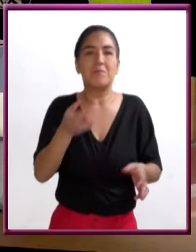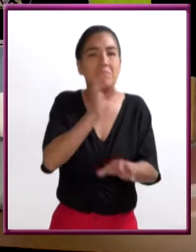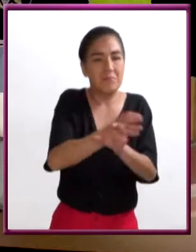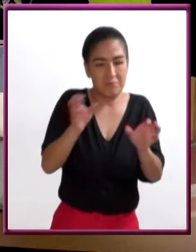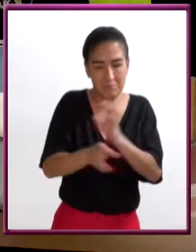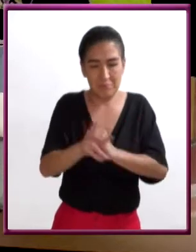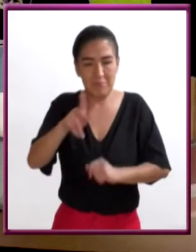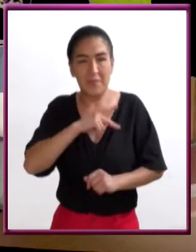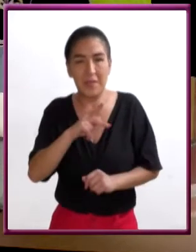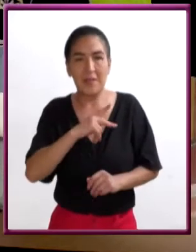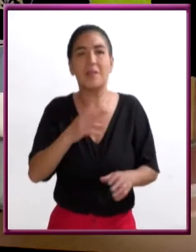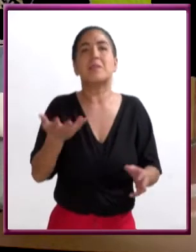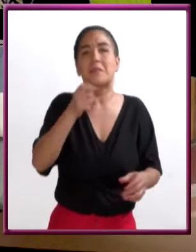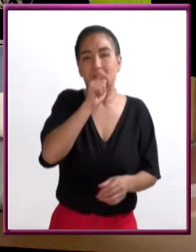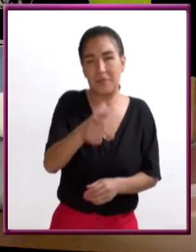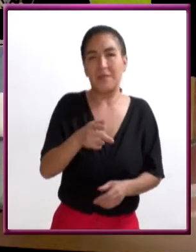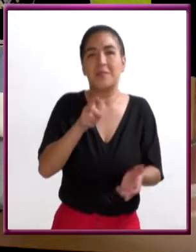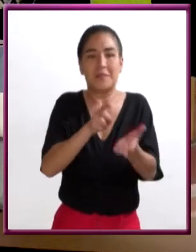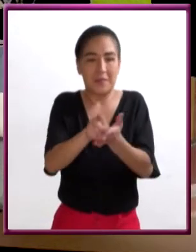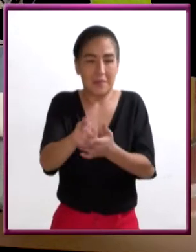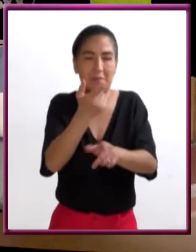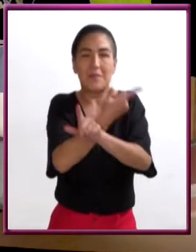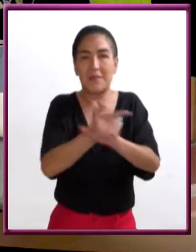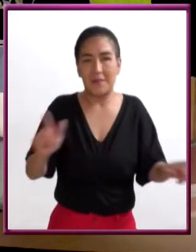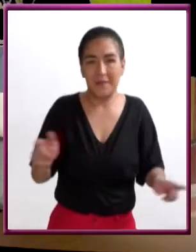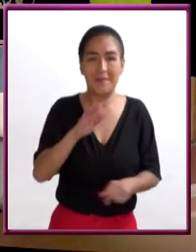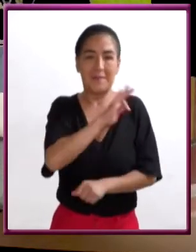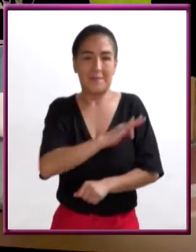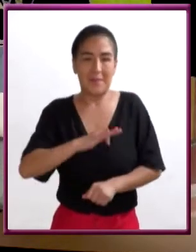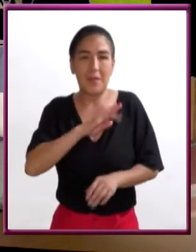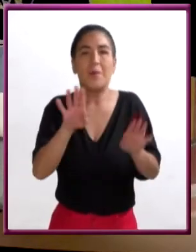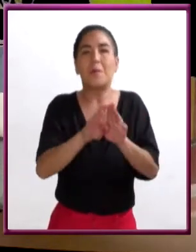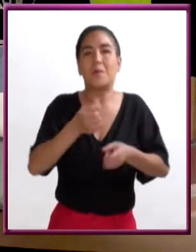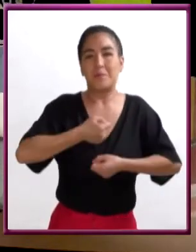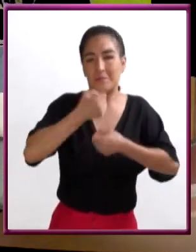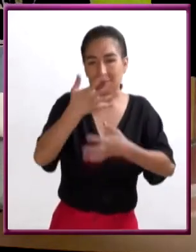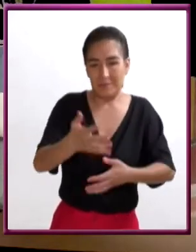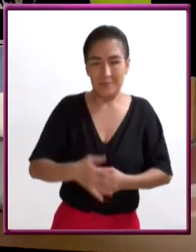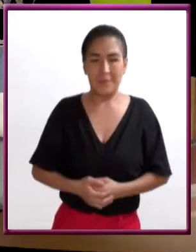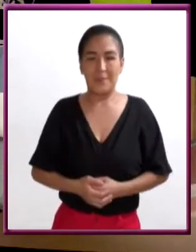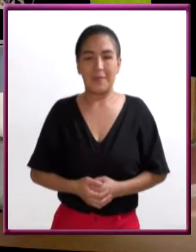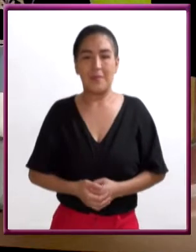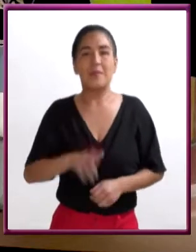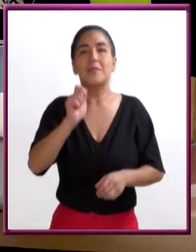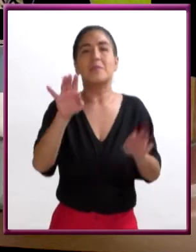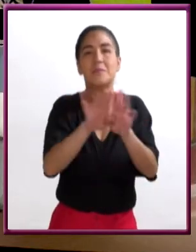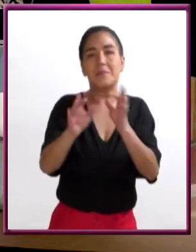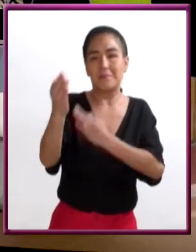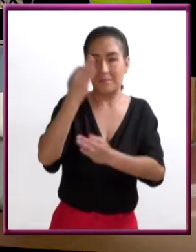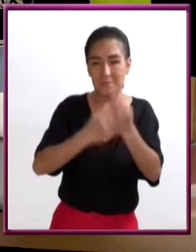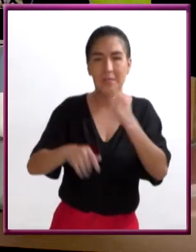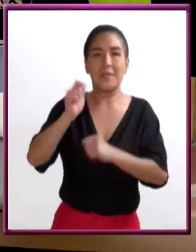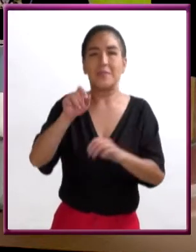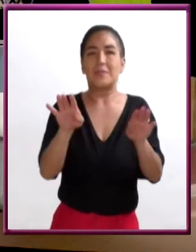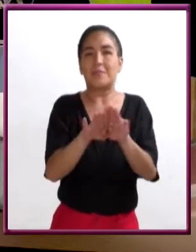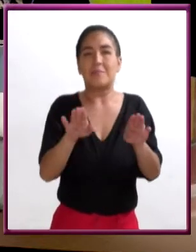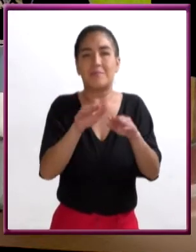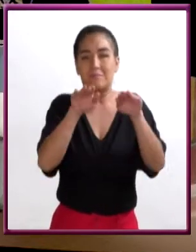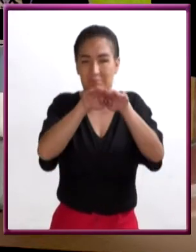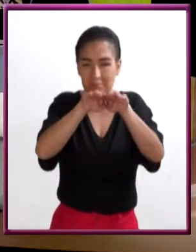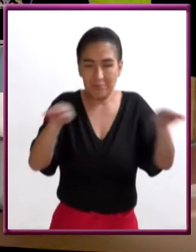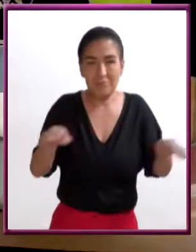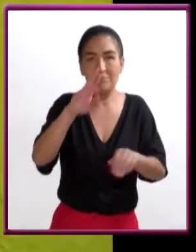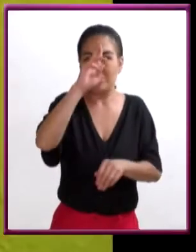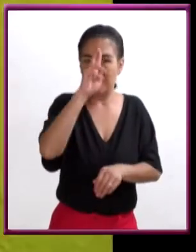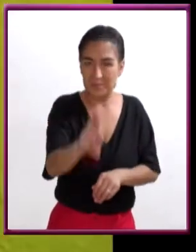nuestras cosas. Tenemos derecho a la libertad, a la felicidad, a expresarnos y a ser tratados con dignidad y